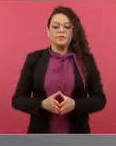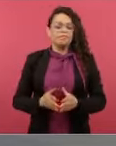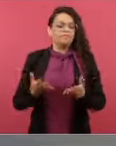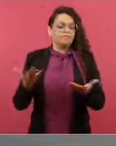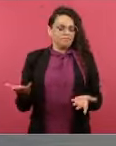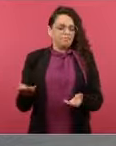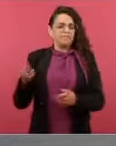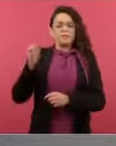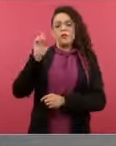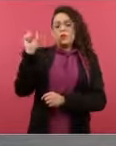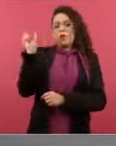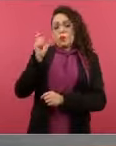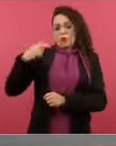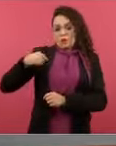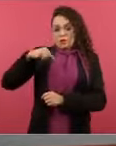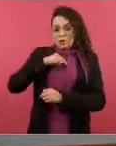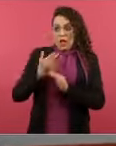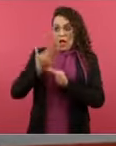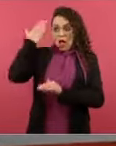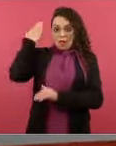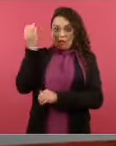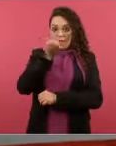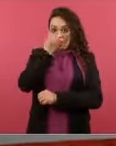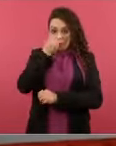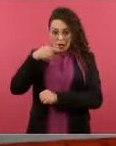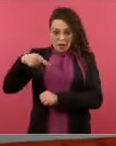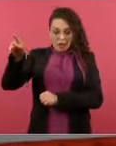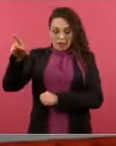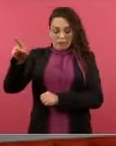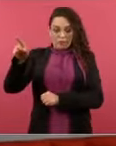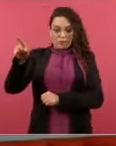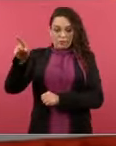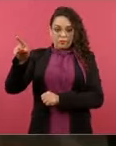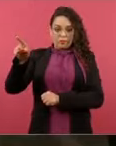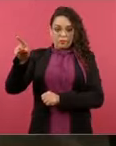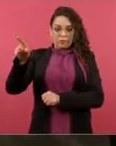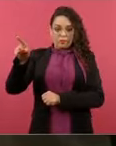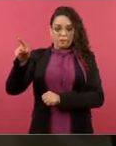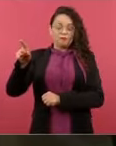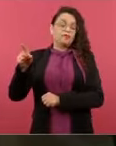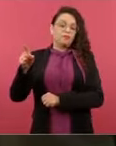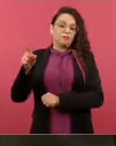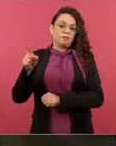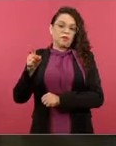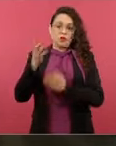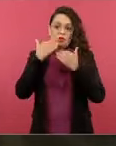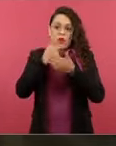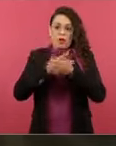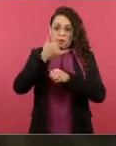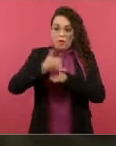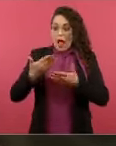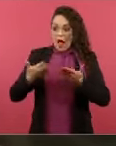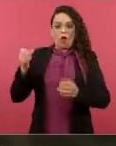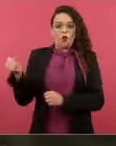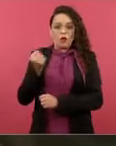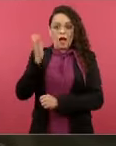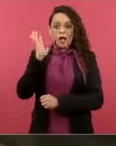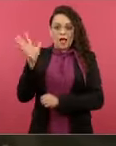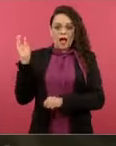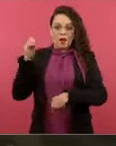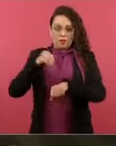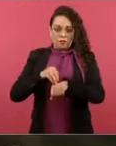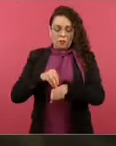la idea, cuando estudiábamos historia, que por fortuna ahora vamos a tener proyectos, era aprender